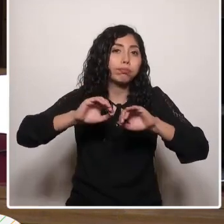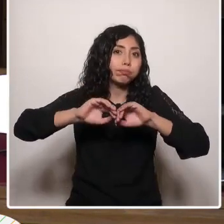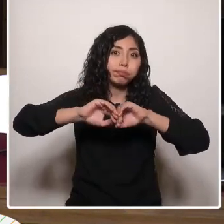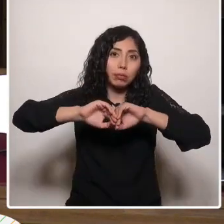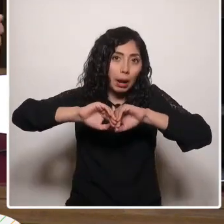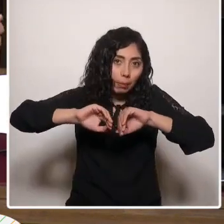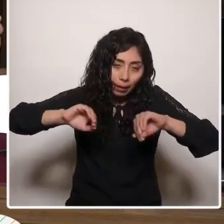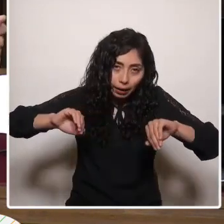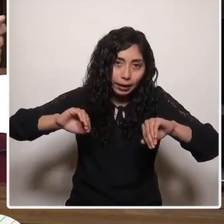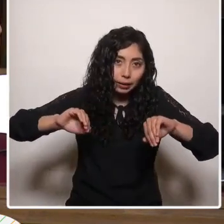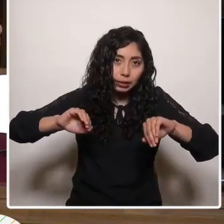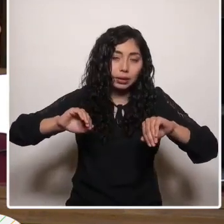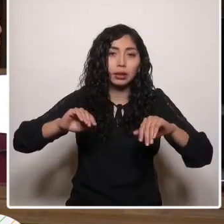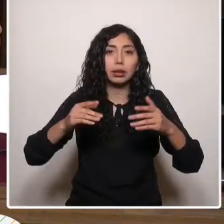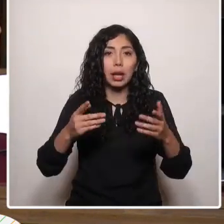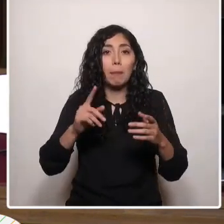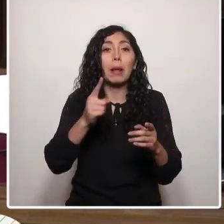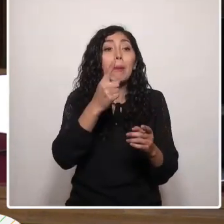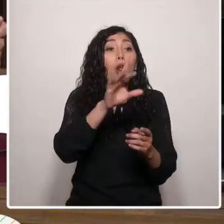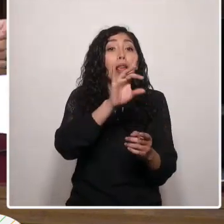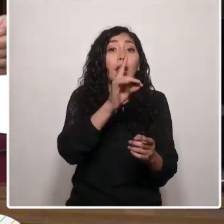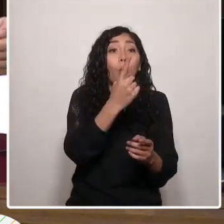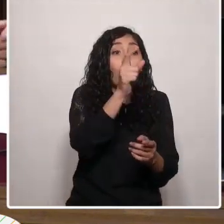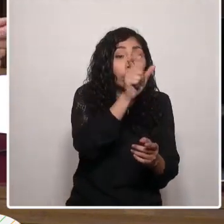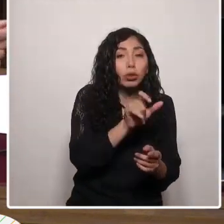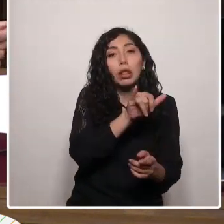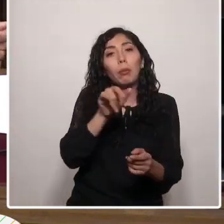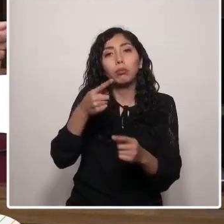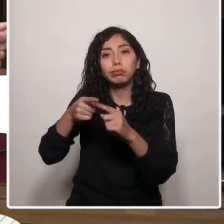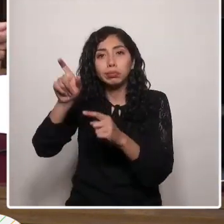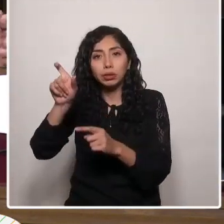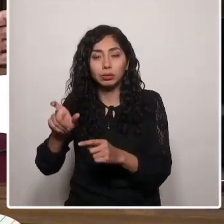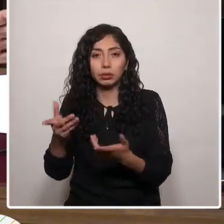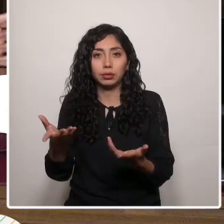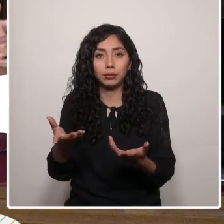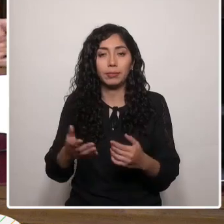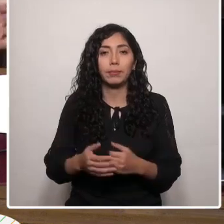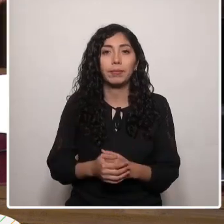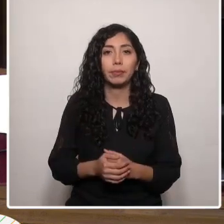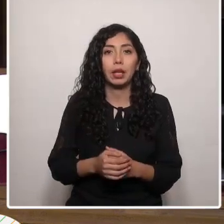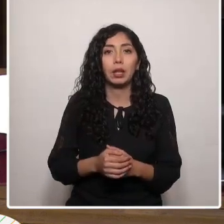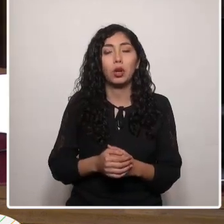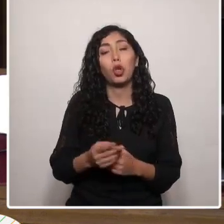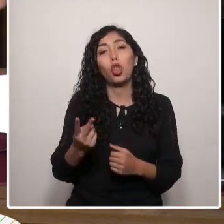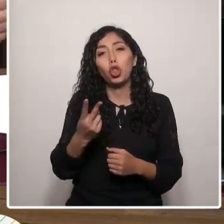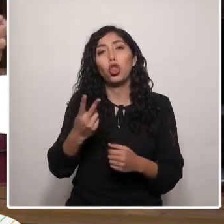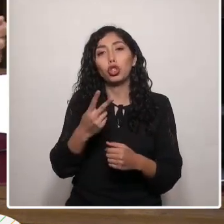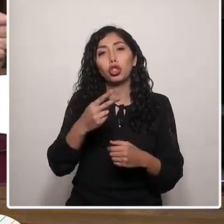o será unipersonal y sucesiva, 2 votaciones.